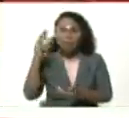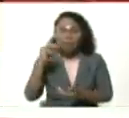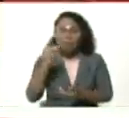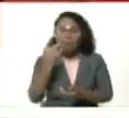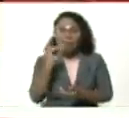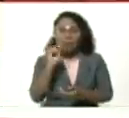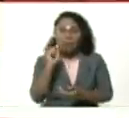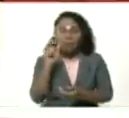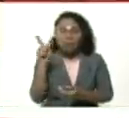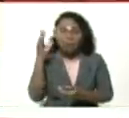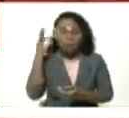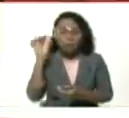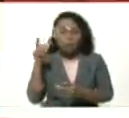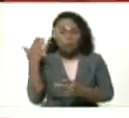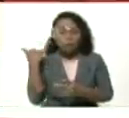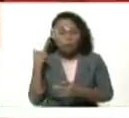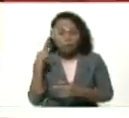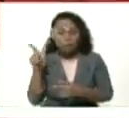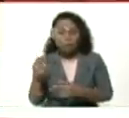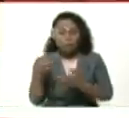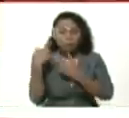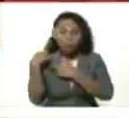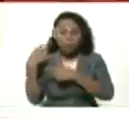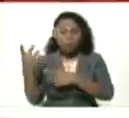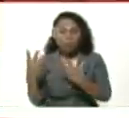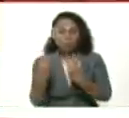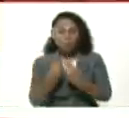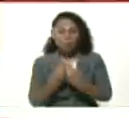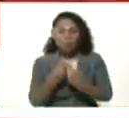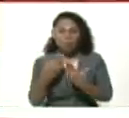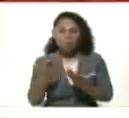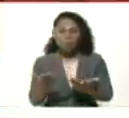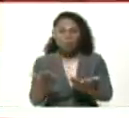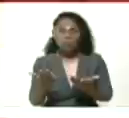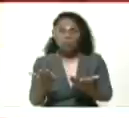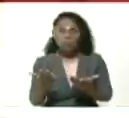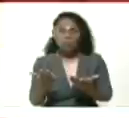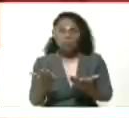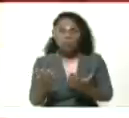Gil es la compañera de